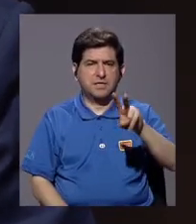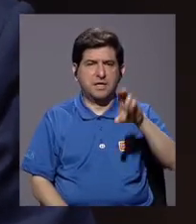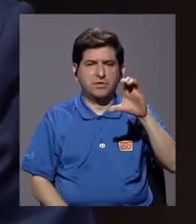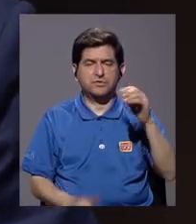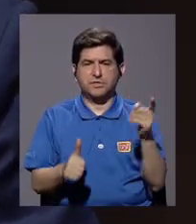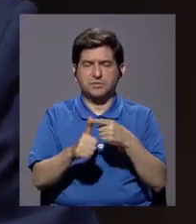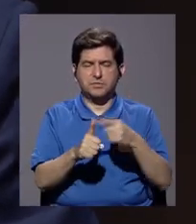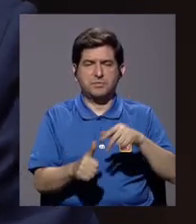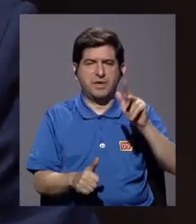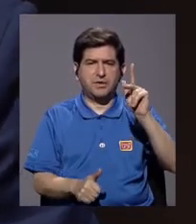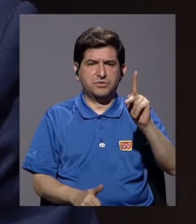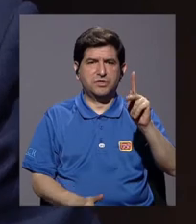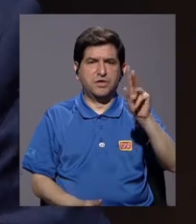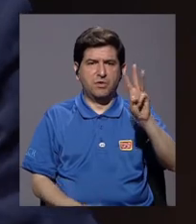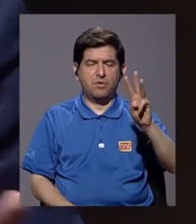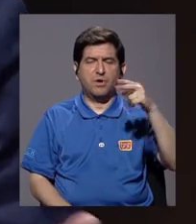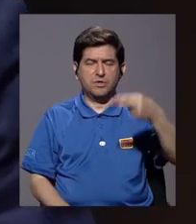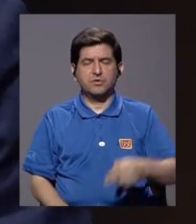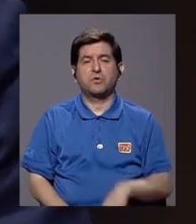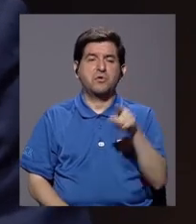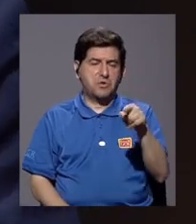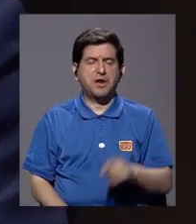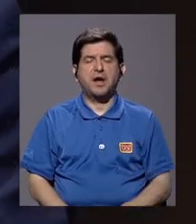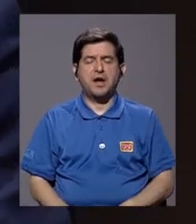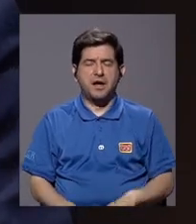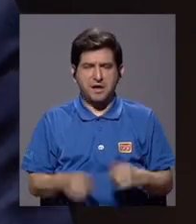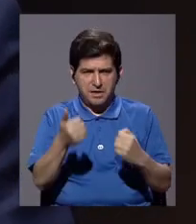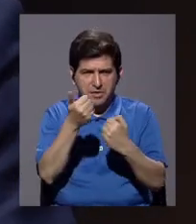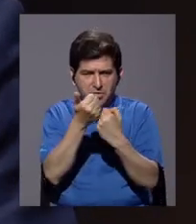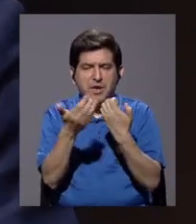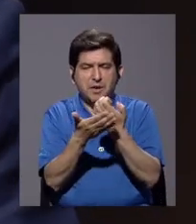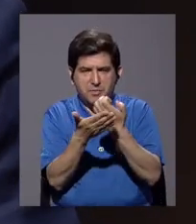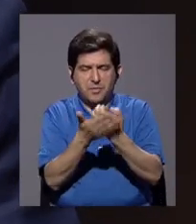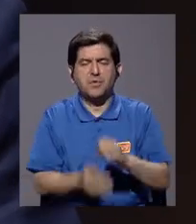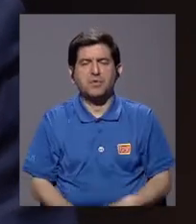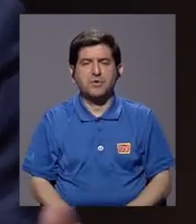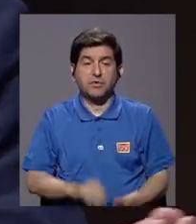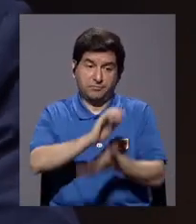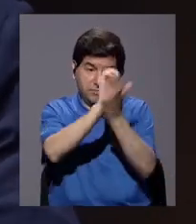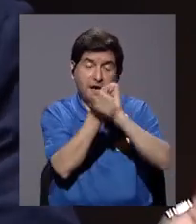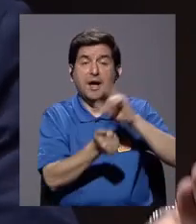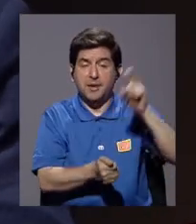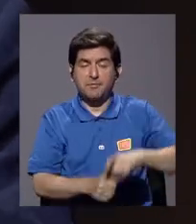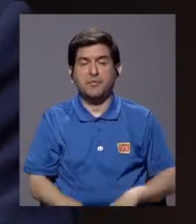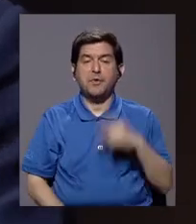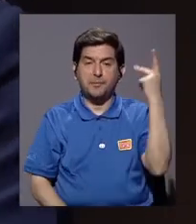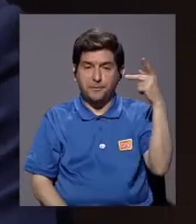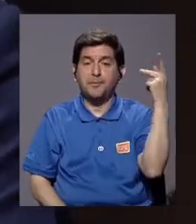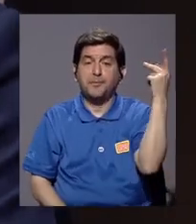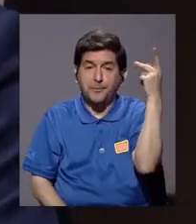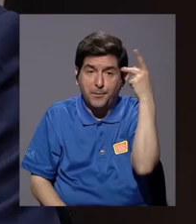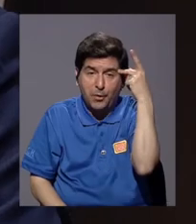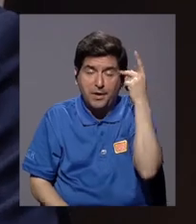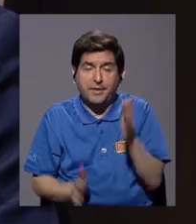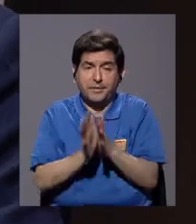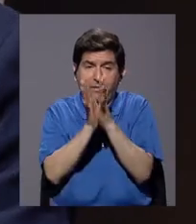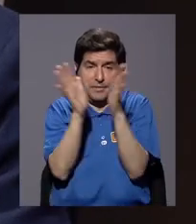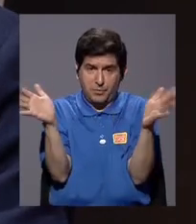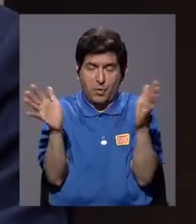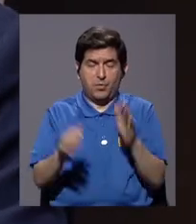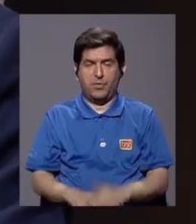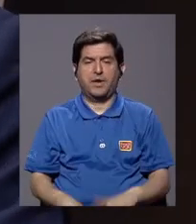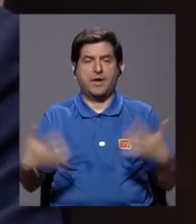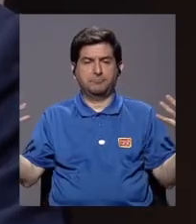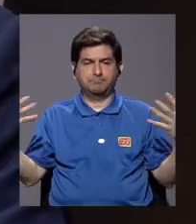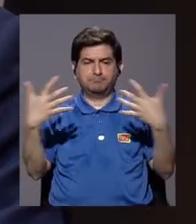primeros kilowatt-hora, tiene un subsidio que es para todas las personas que hay que modificar. Entonces, ahí viene la política pública que